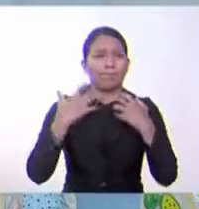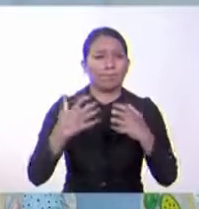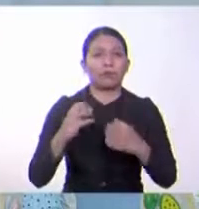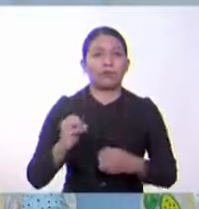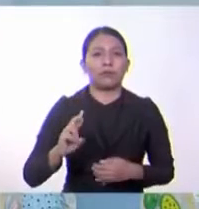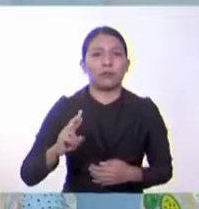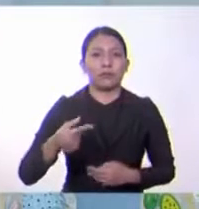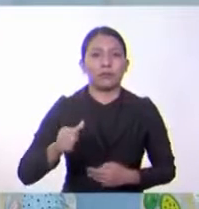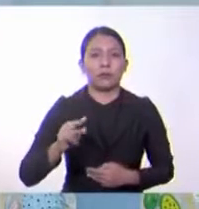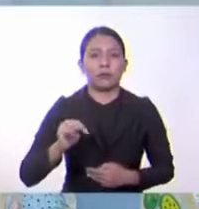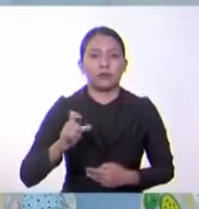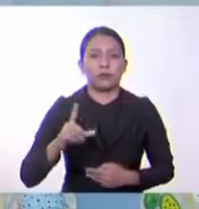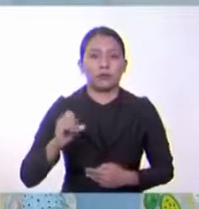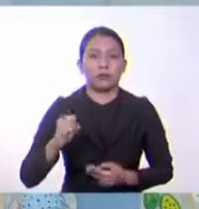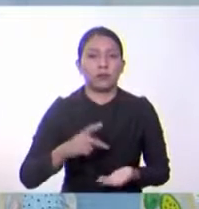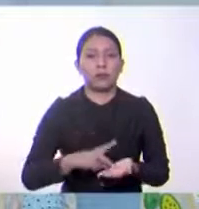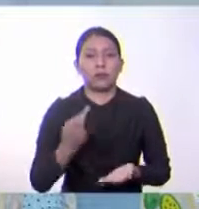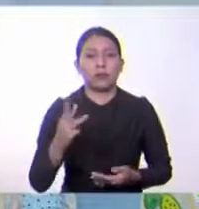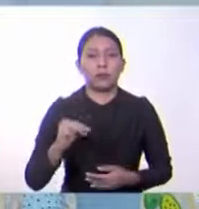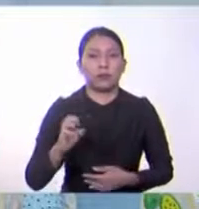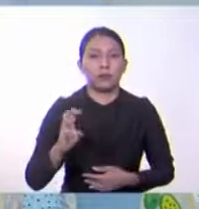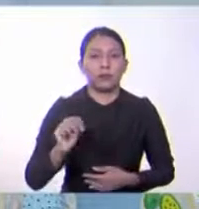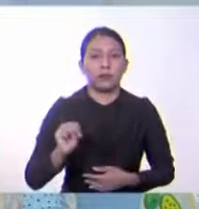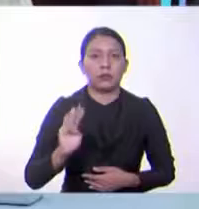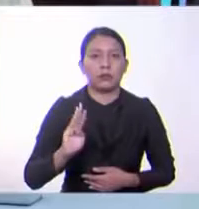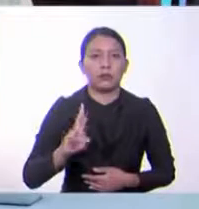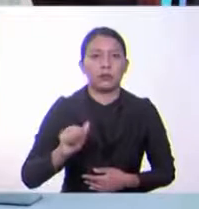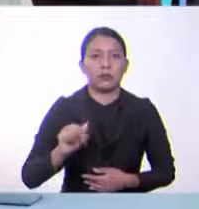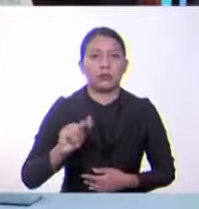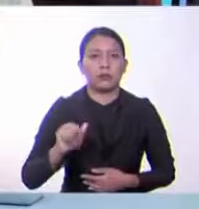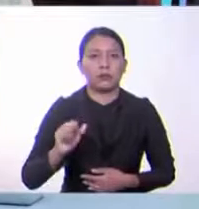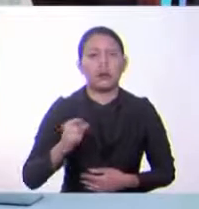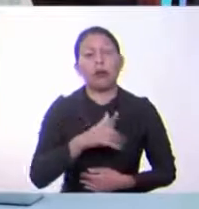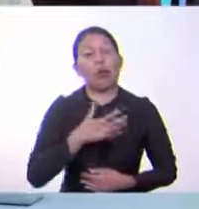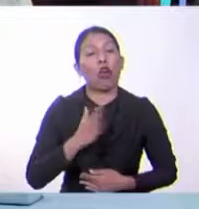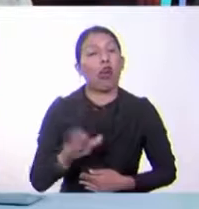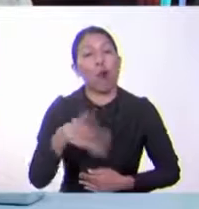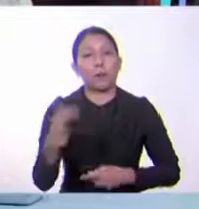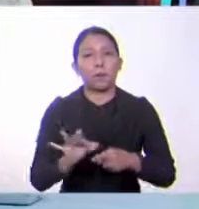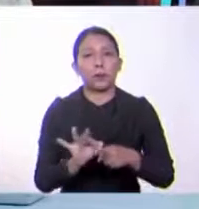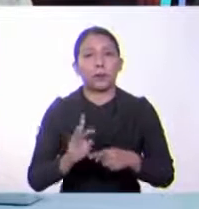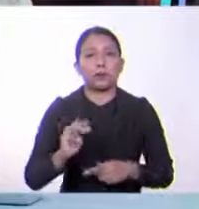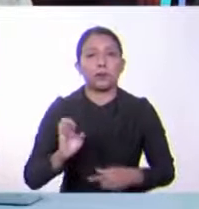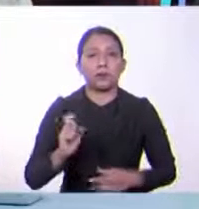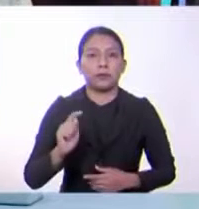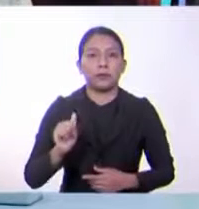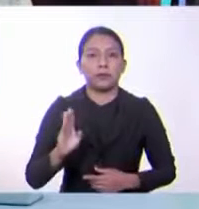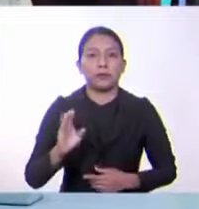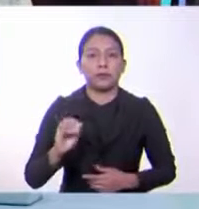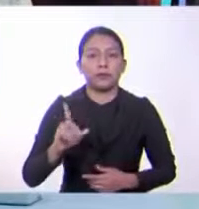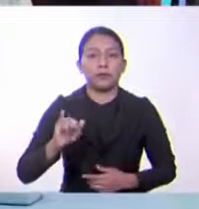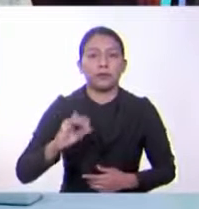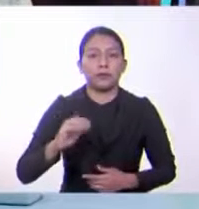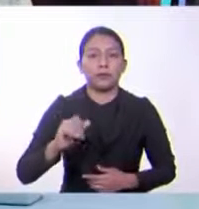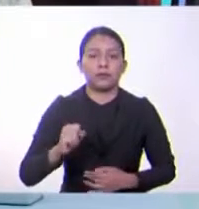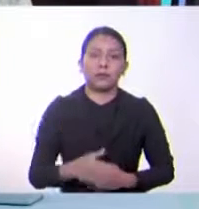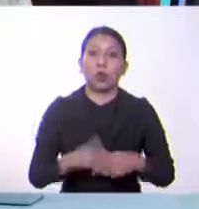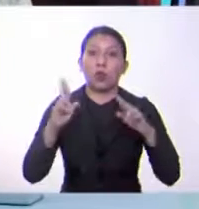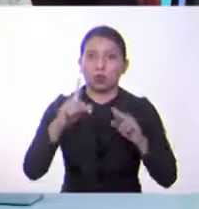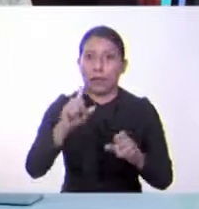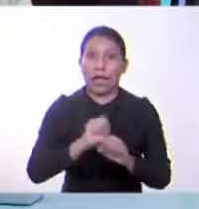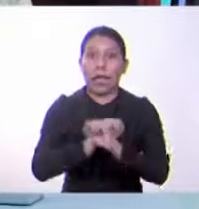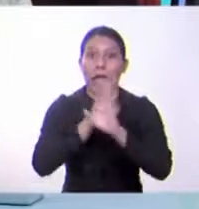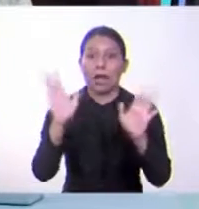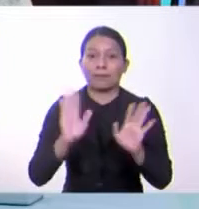pues realizan otras funciones metabólicas. Espero que te haya quedado claro. Ahora es